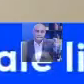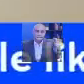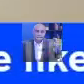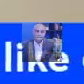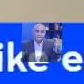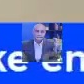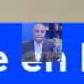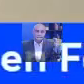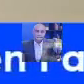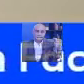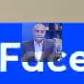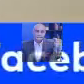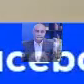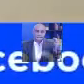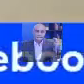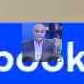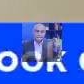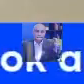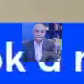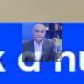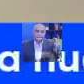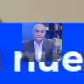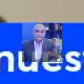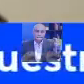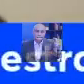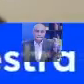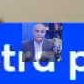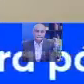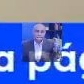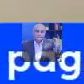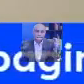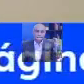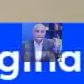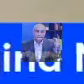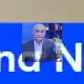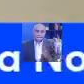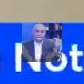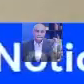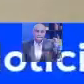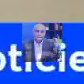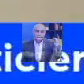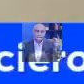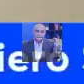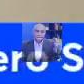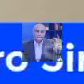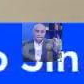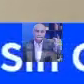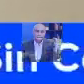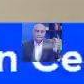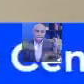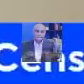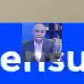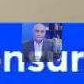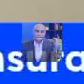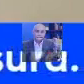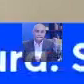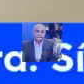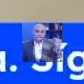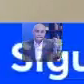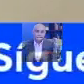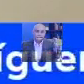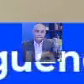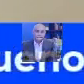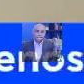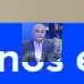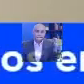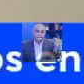a municipalidades? Y con un nuevo sistema de distribución de cargas puede haber más recursos para ir más rápido en